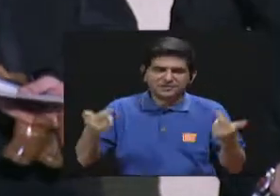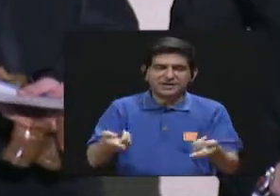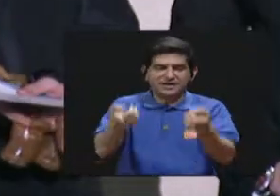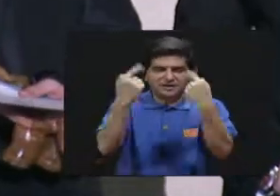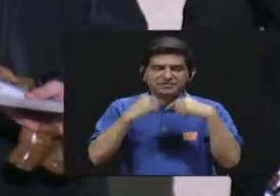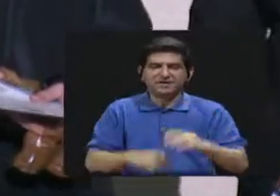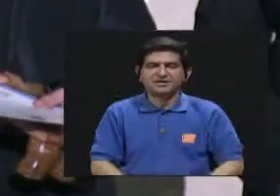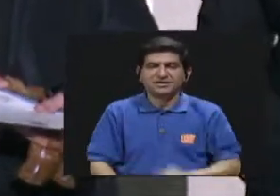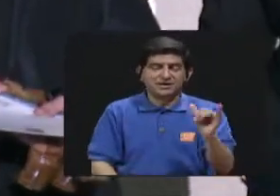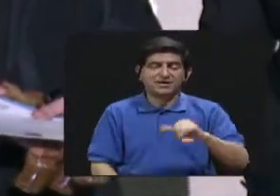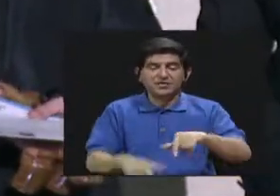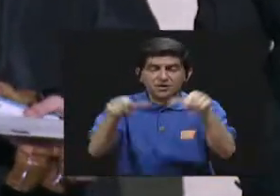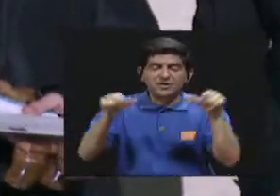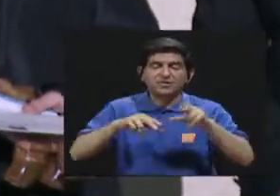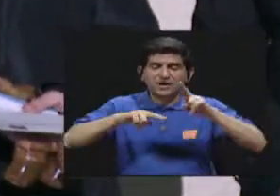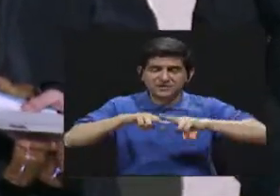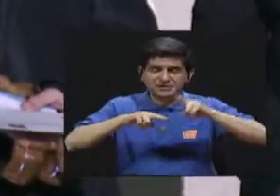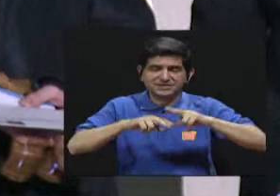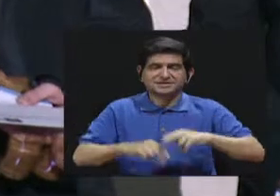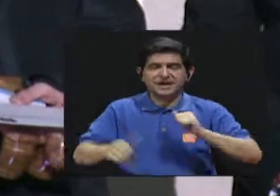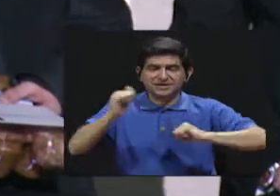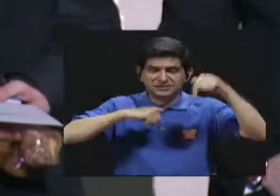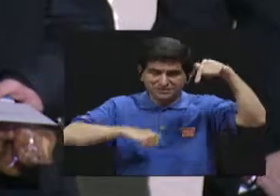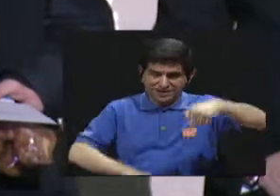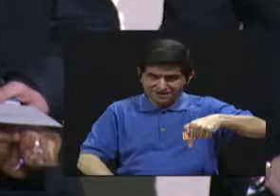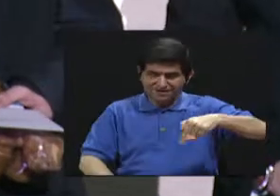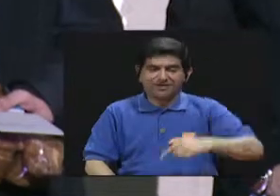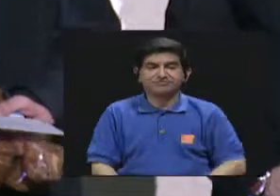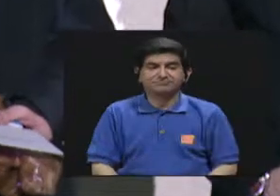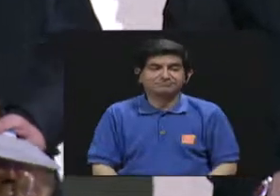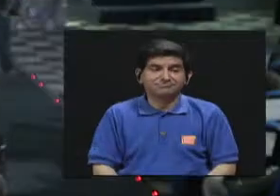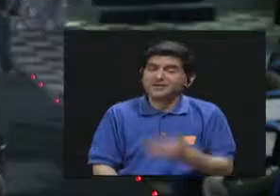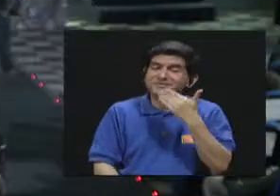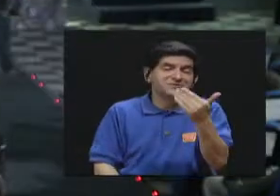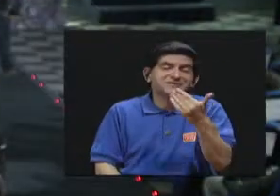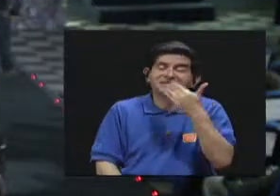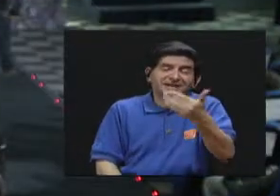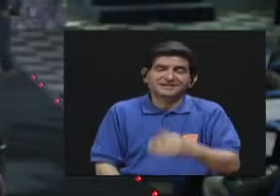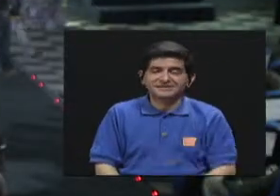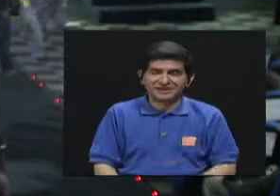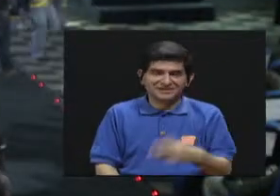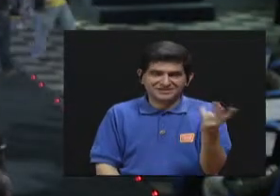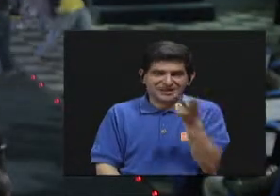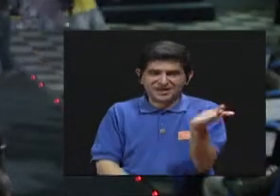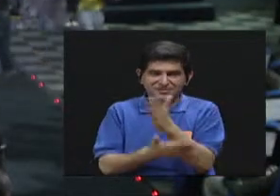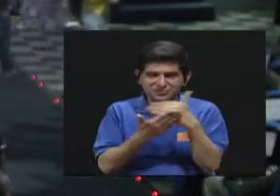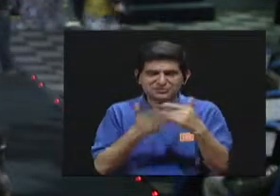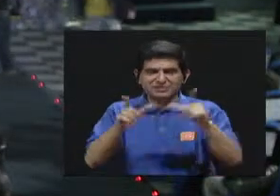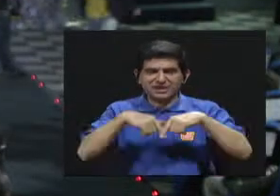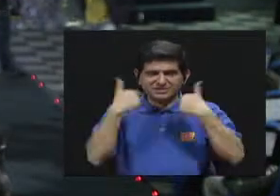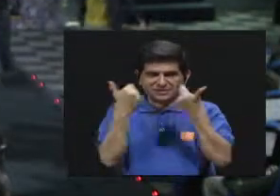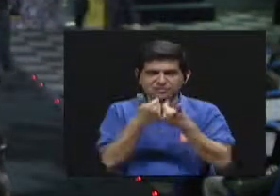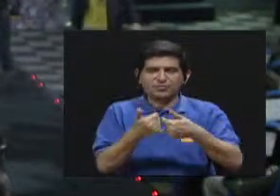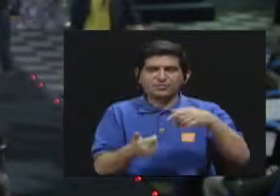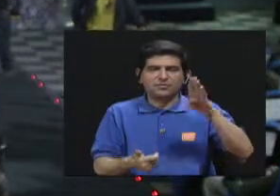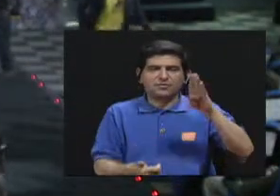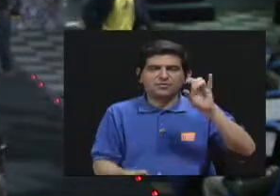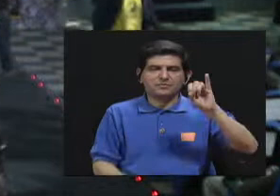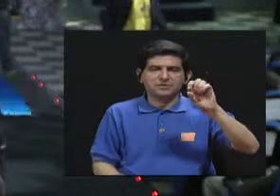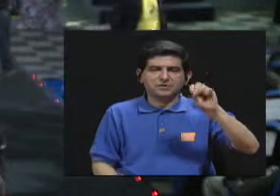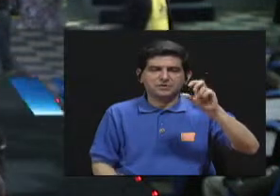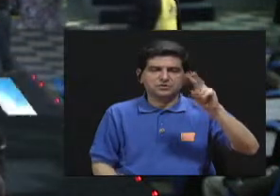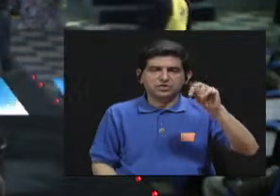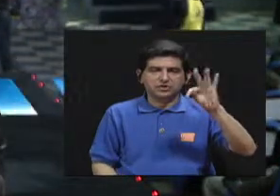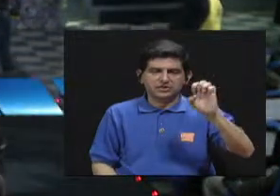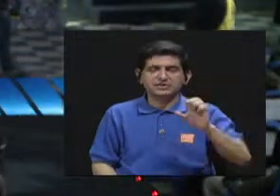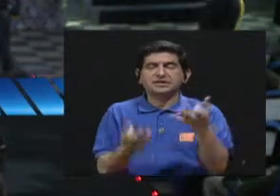estábamos sentados en el teatro, ¿no? Y nada, muchas gracias. Y ellos dos son parte del colectivo Bisonte, ¿verdad? Que también es tan importante